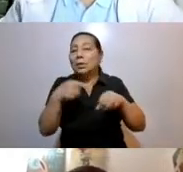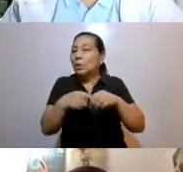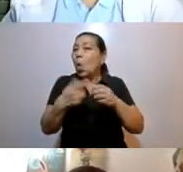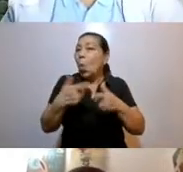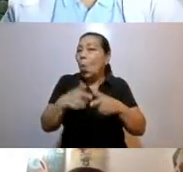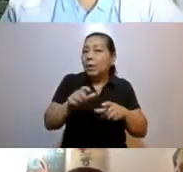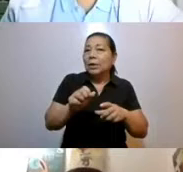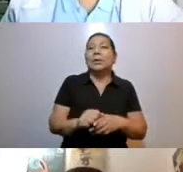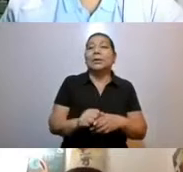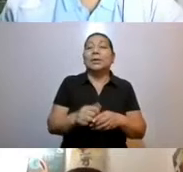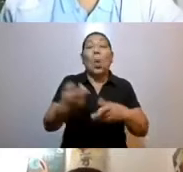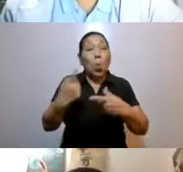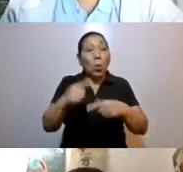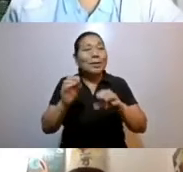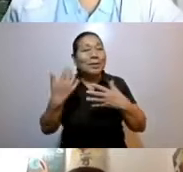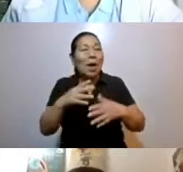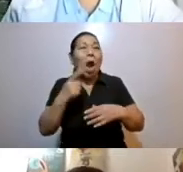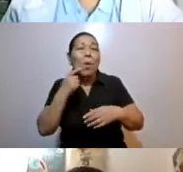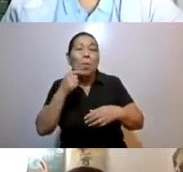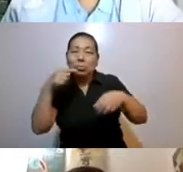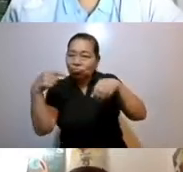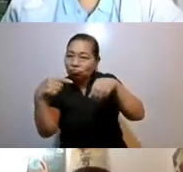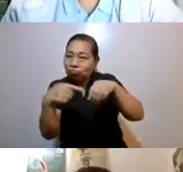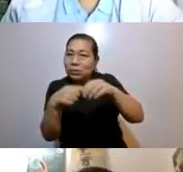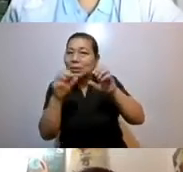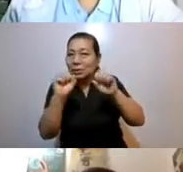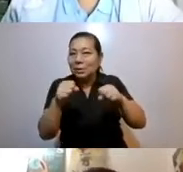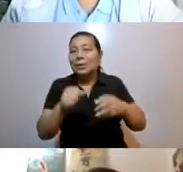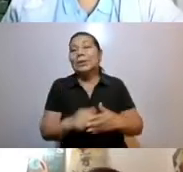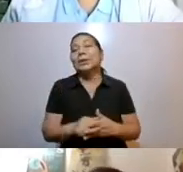el periodo de penetración se mantenga esta